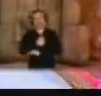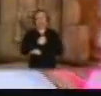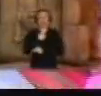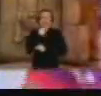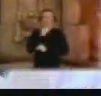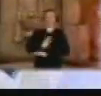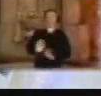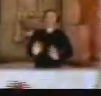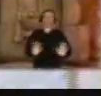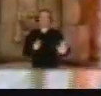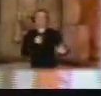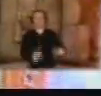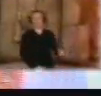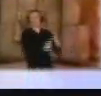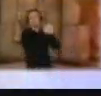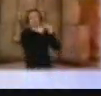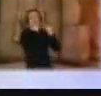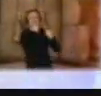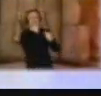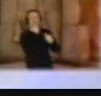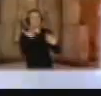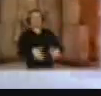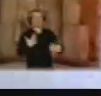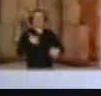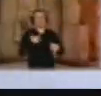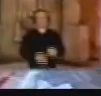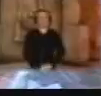tesar. A tomar por culo el empate.